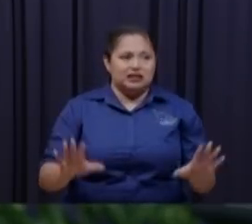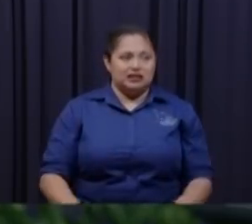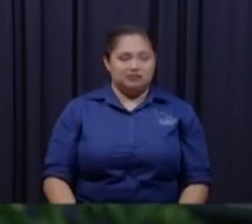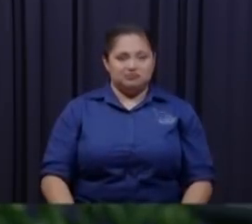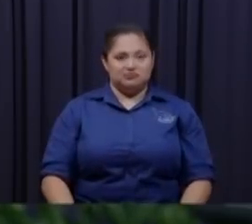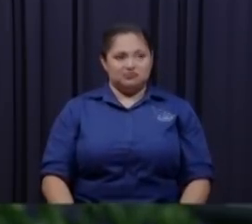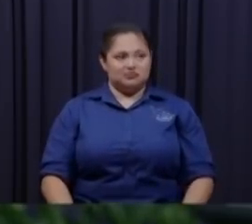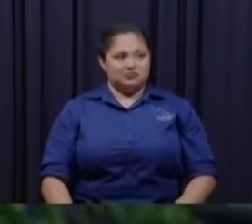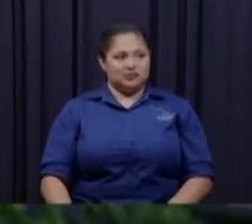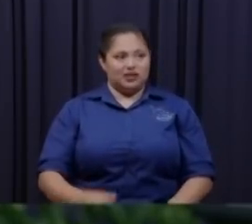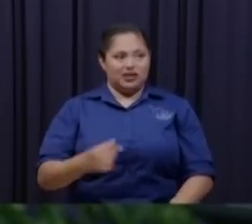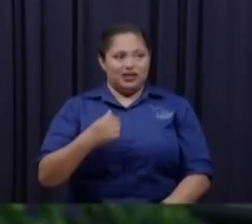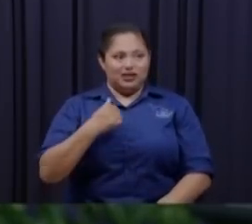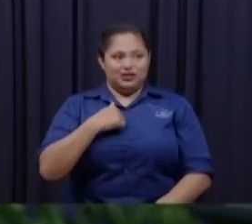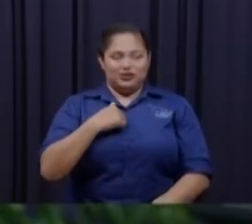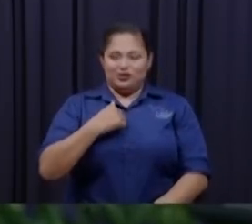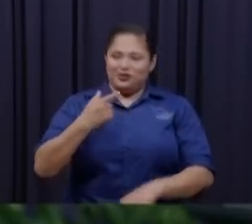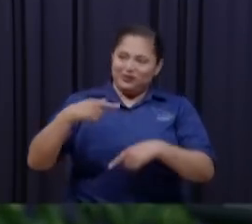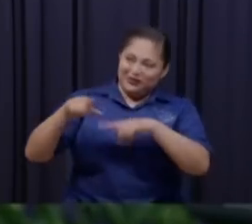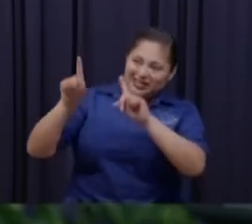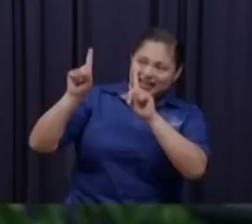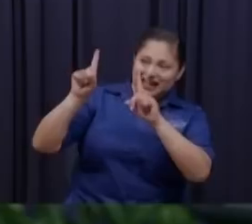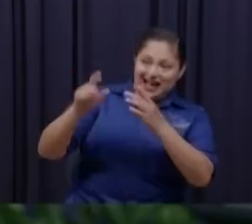mi birrete